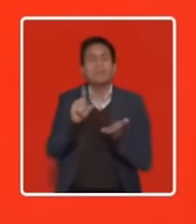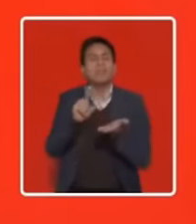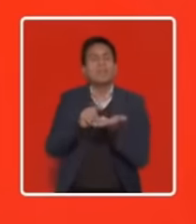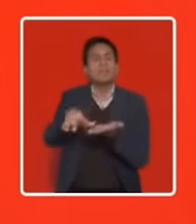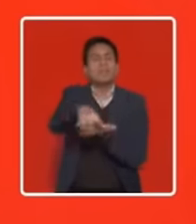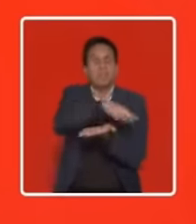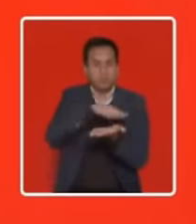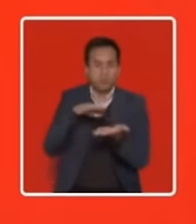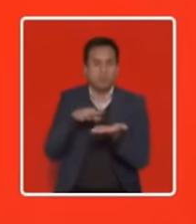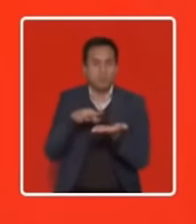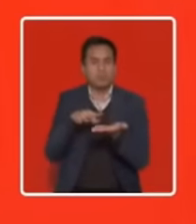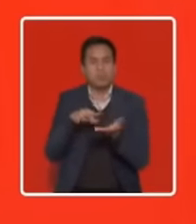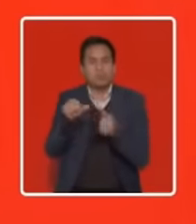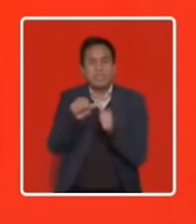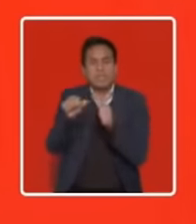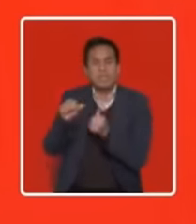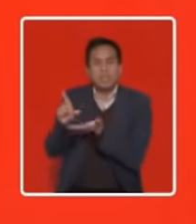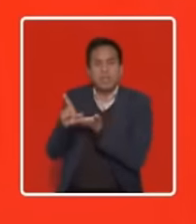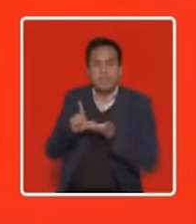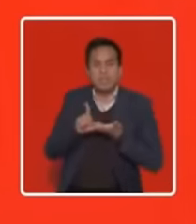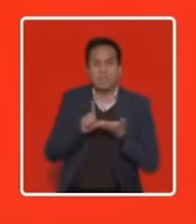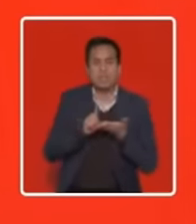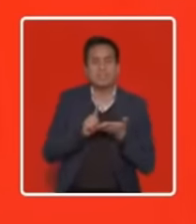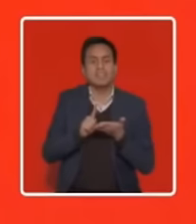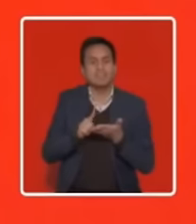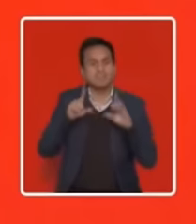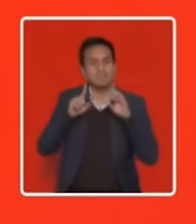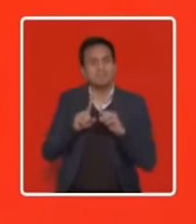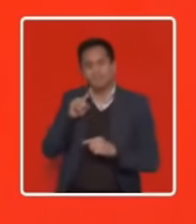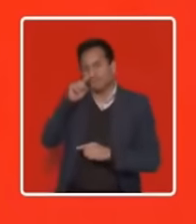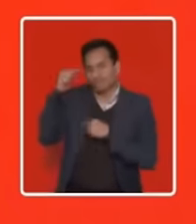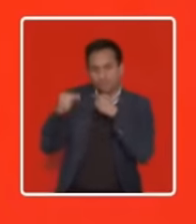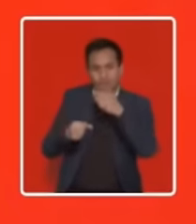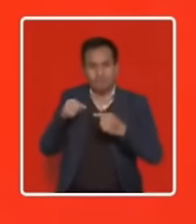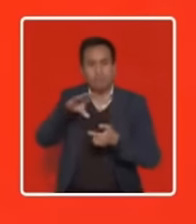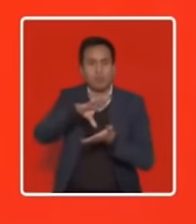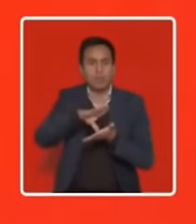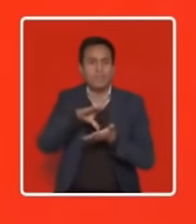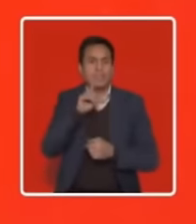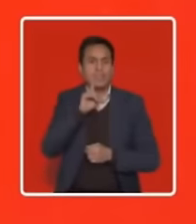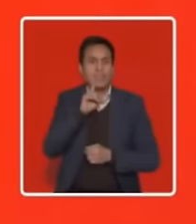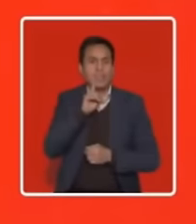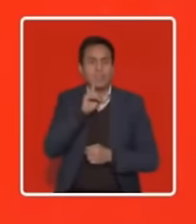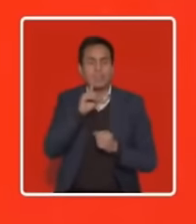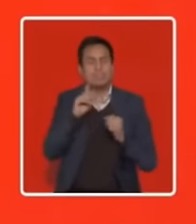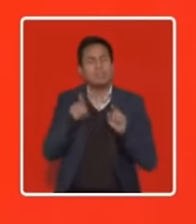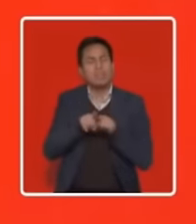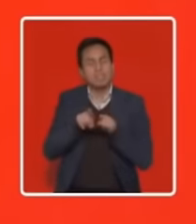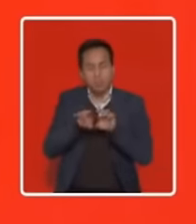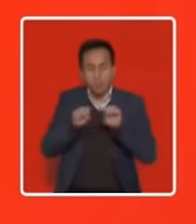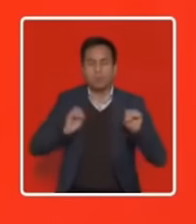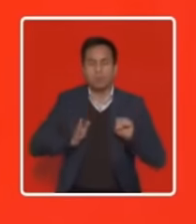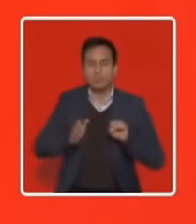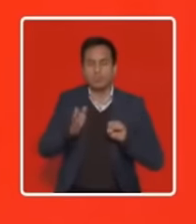con la cual, por cercanía geográfica, presencia y trayectoria histórica, nuestro país tiene un inalterable